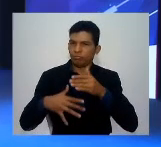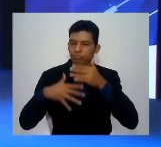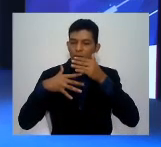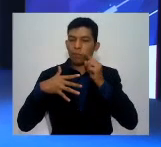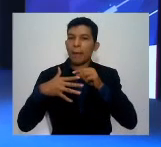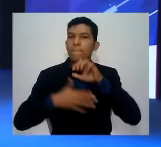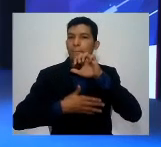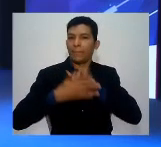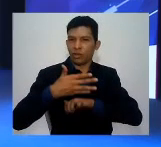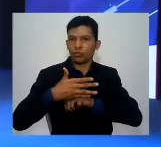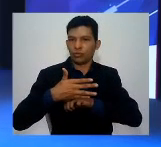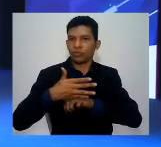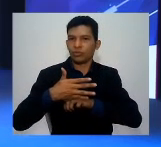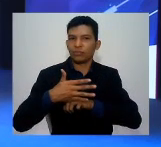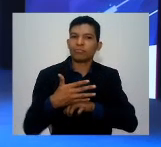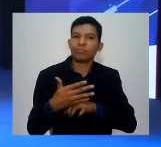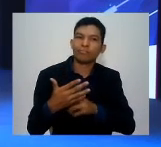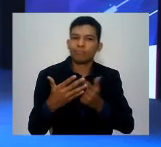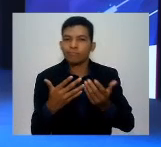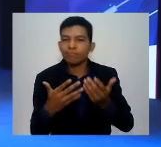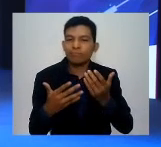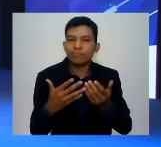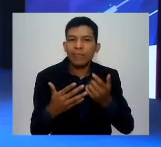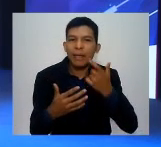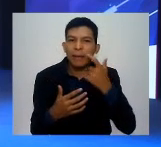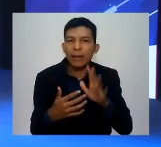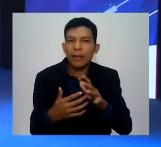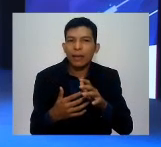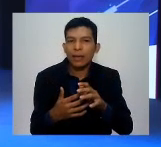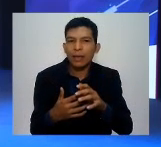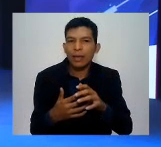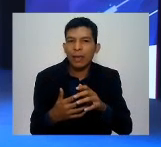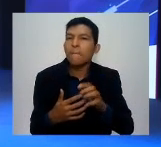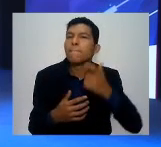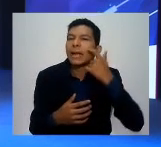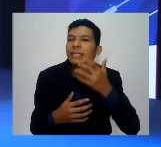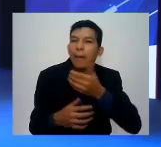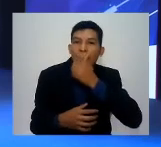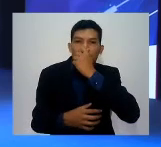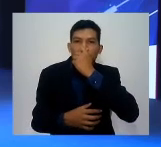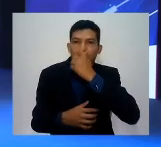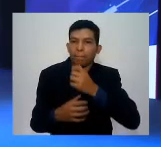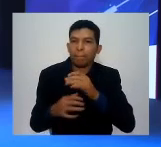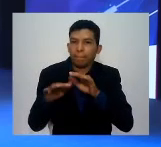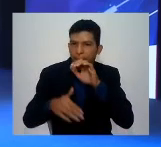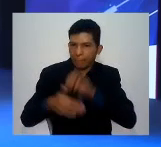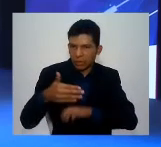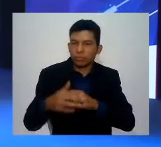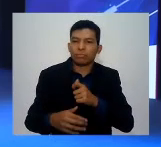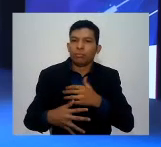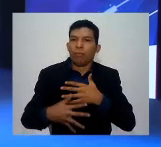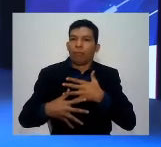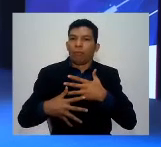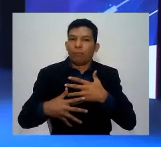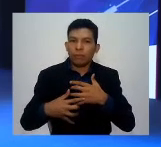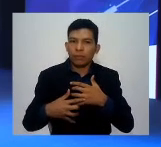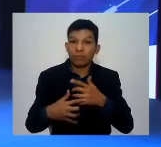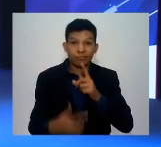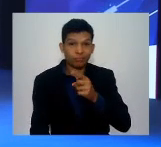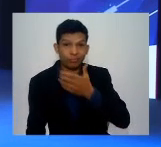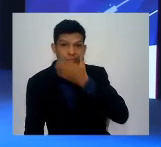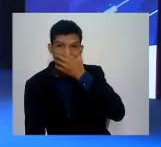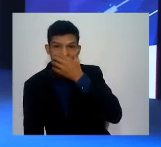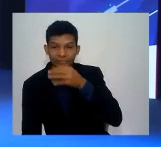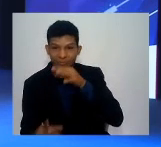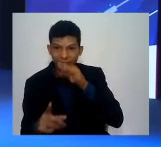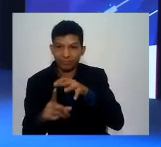sé, como en un año se rompieran como 98 récords mundiales, porque todo el mundo estaba utilizando esos trajes